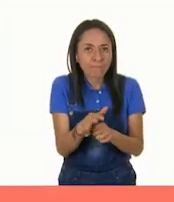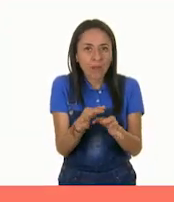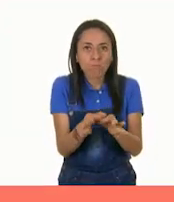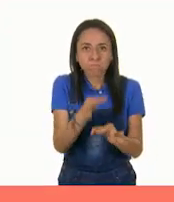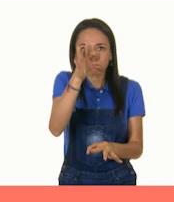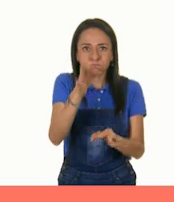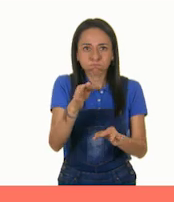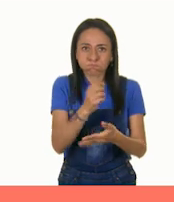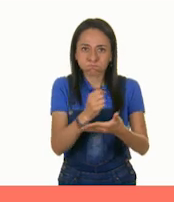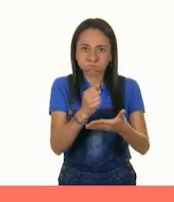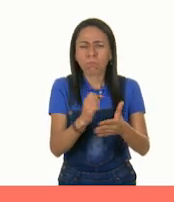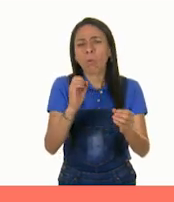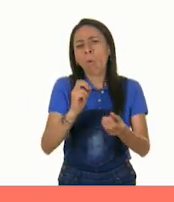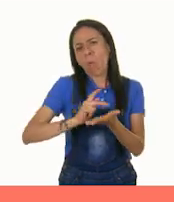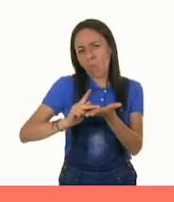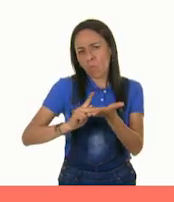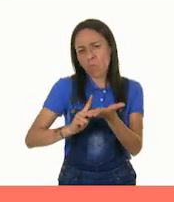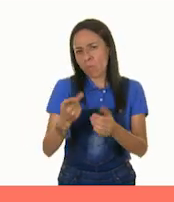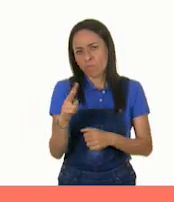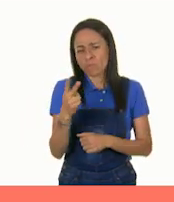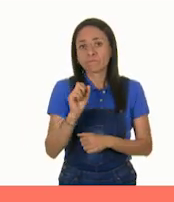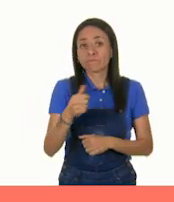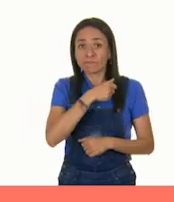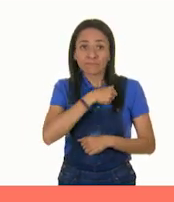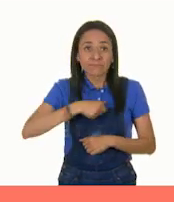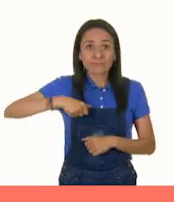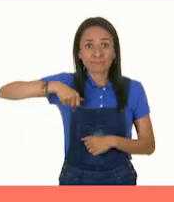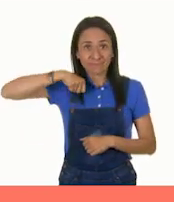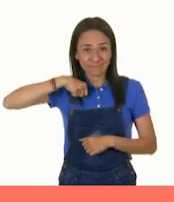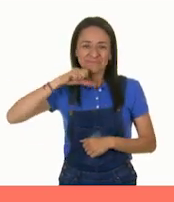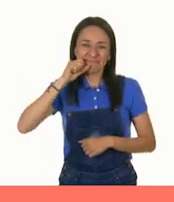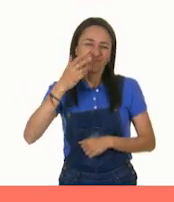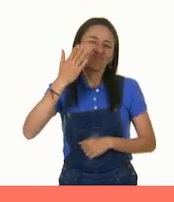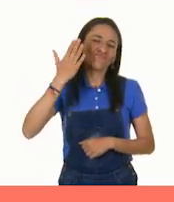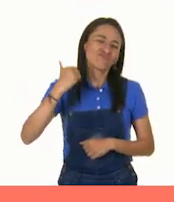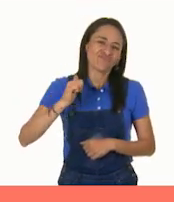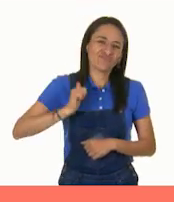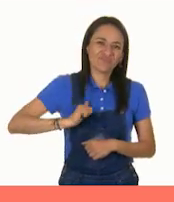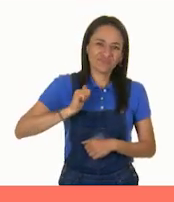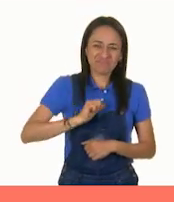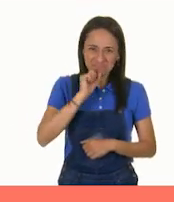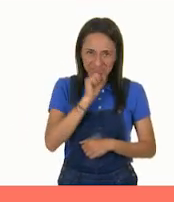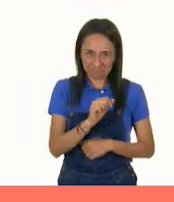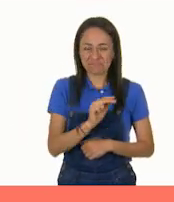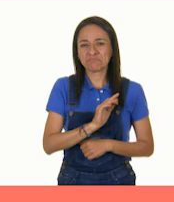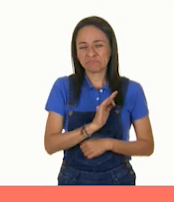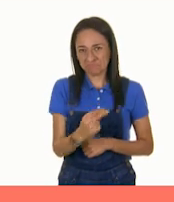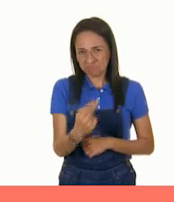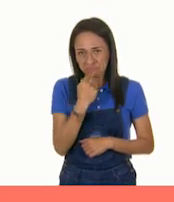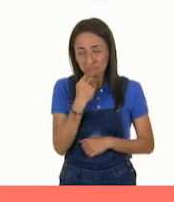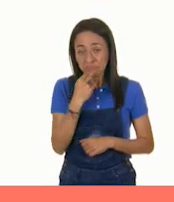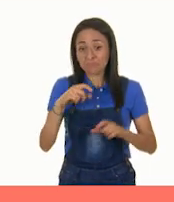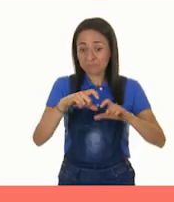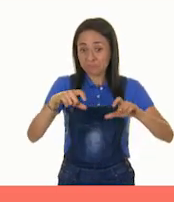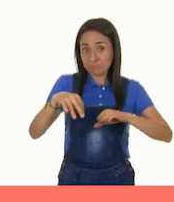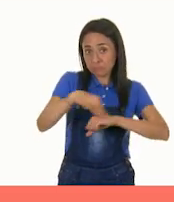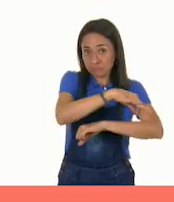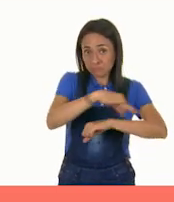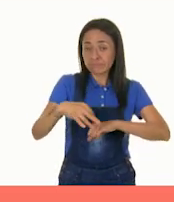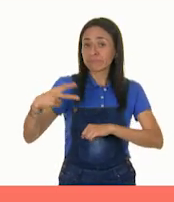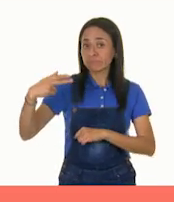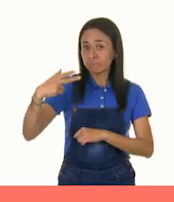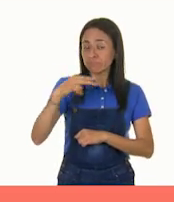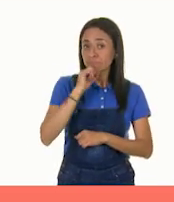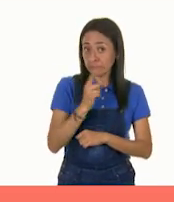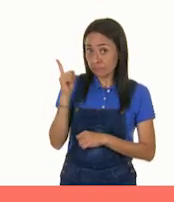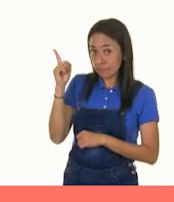una pluma una playera de algodón que ya no uses una regla y tijeras recuerda que la